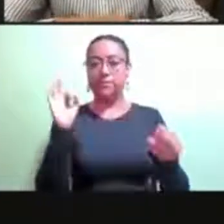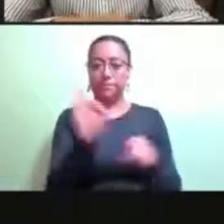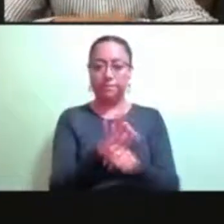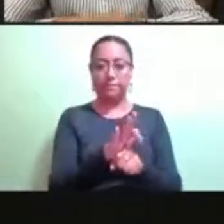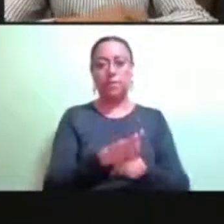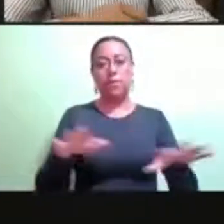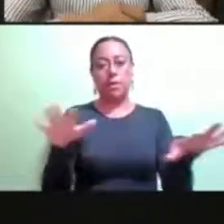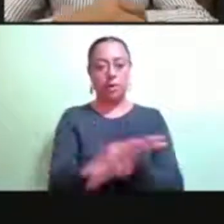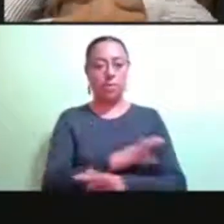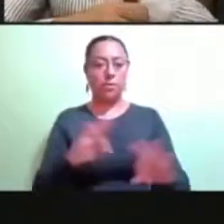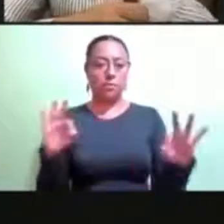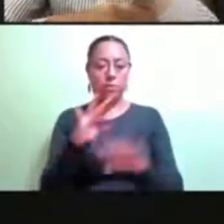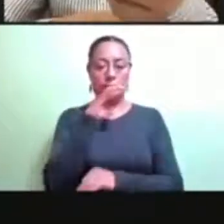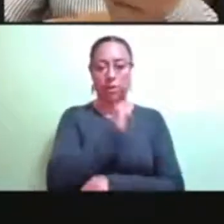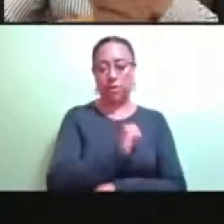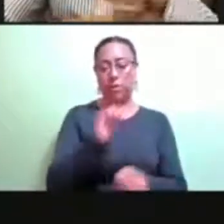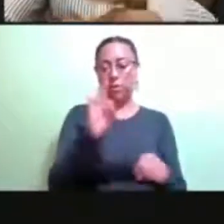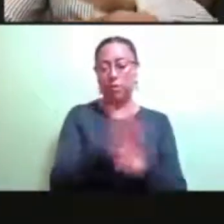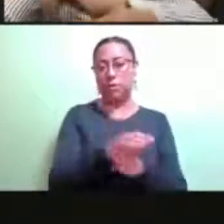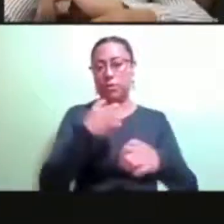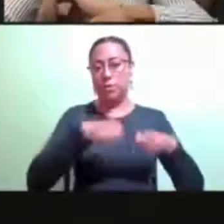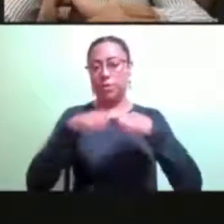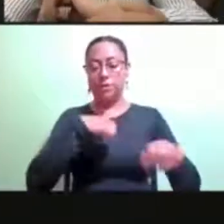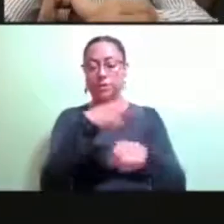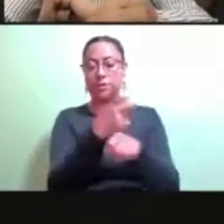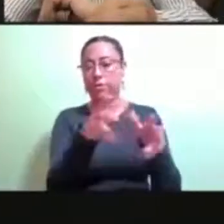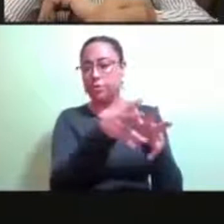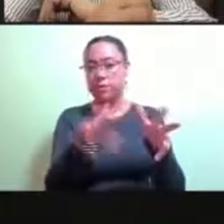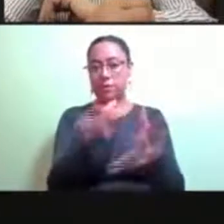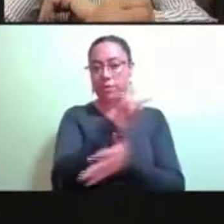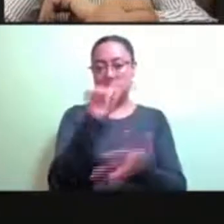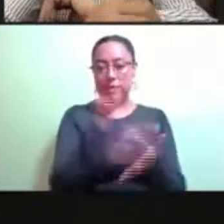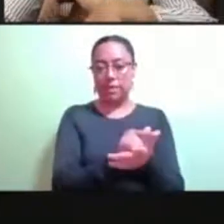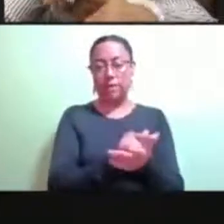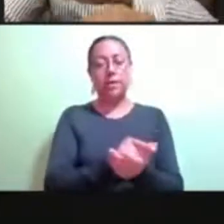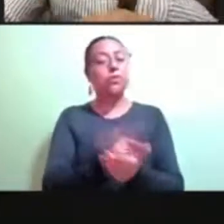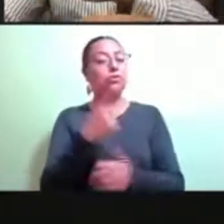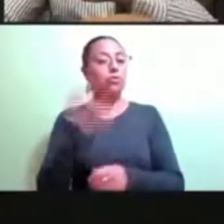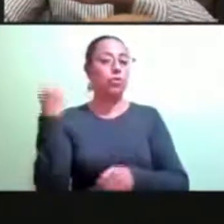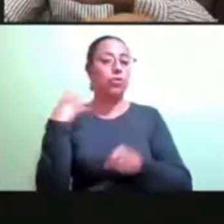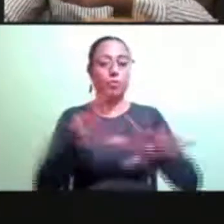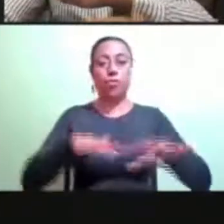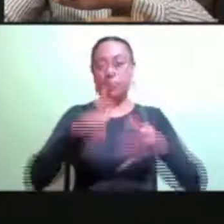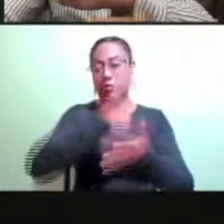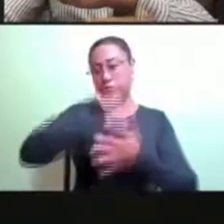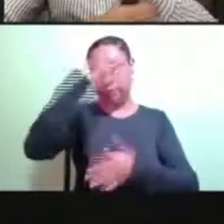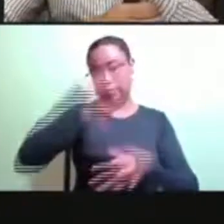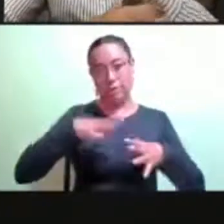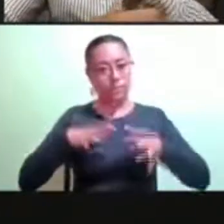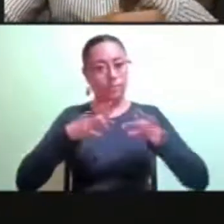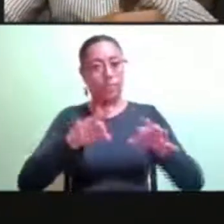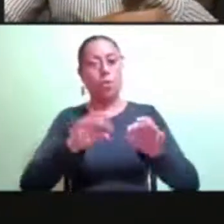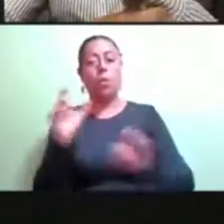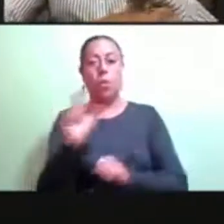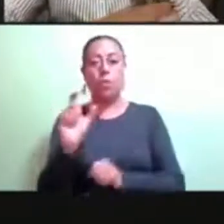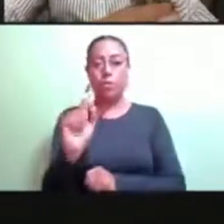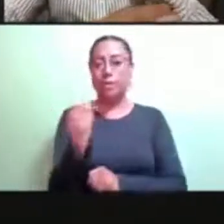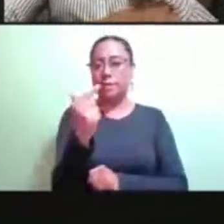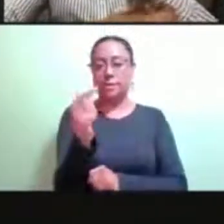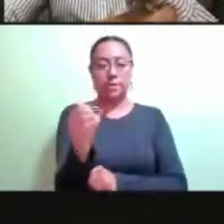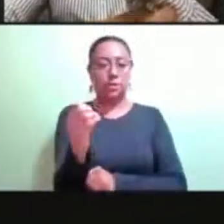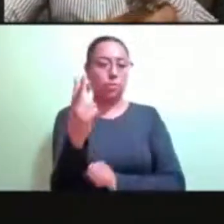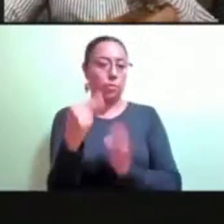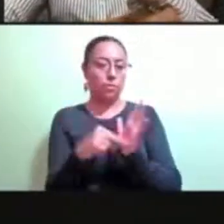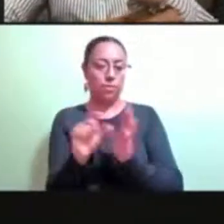una iniciativa con modificaciones para reformar la ley de residuos sólidos del Distrito Federal en materia de transformación de residuos en energía la